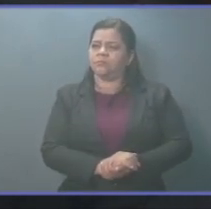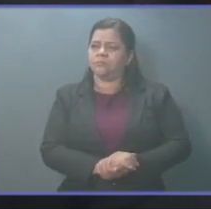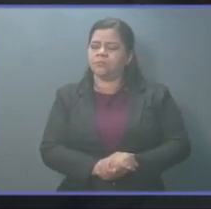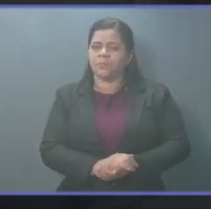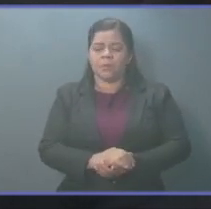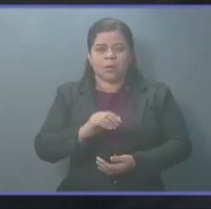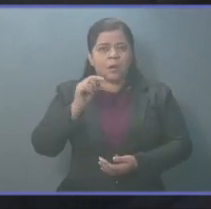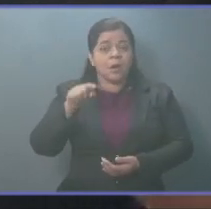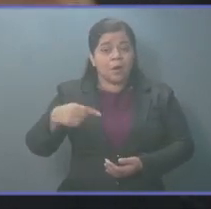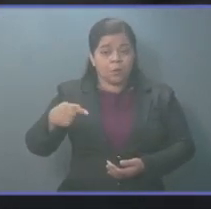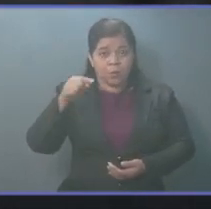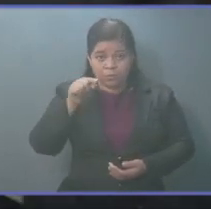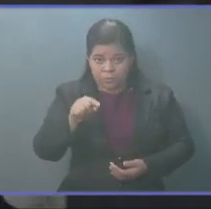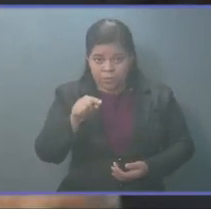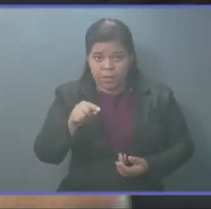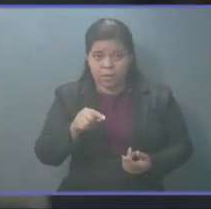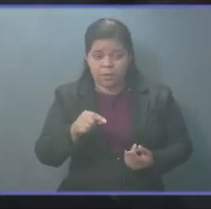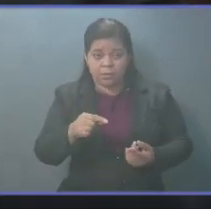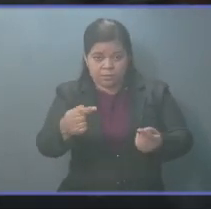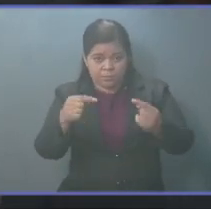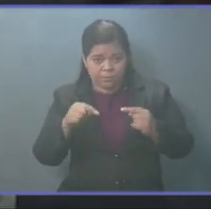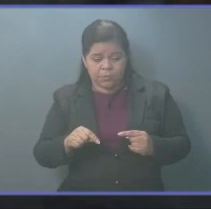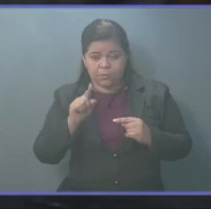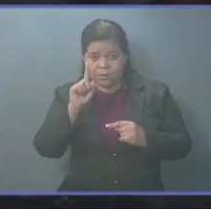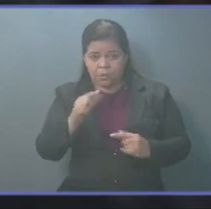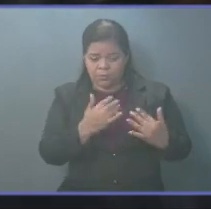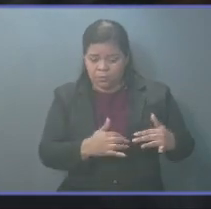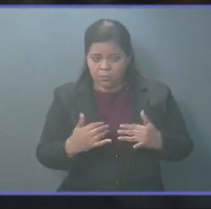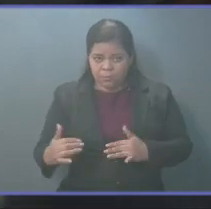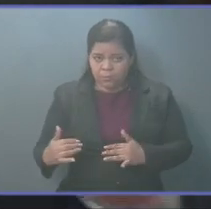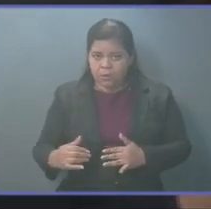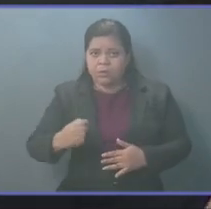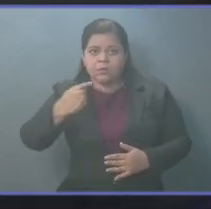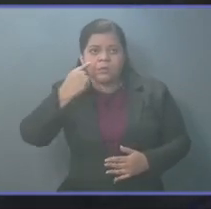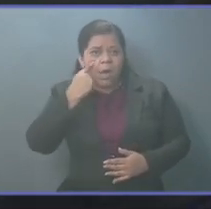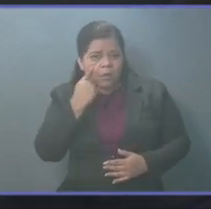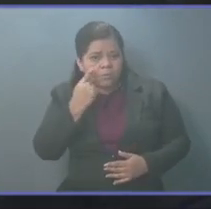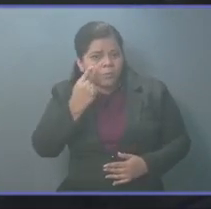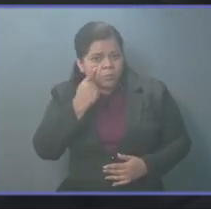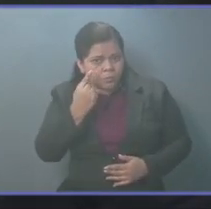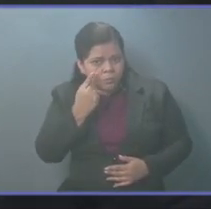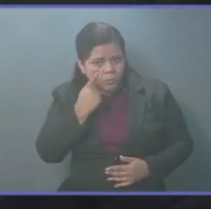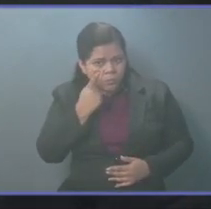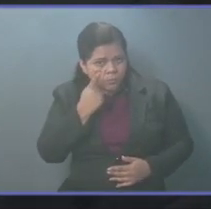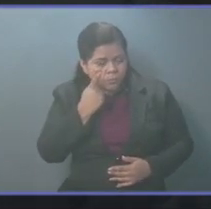Cuando usted, señor ministro, asiste a una de estas actividades a supervisar,